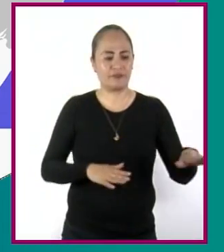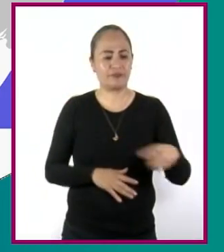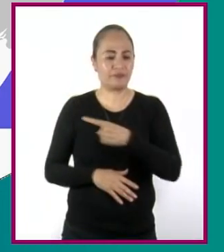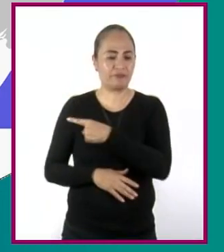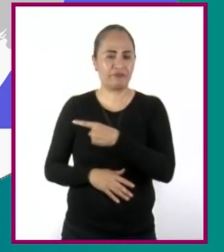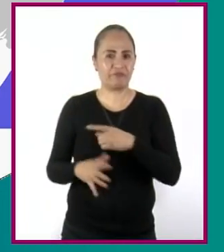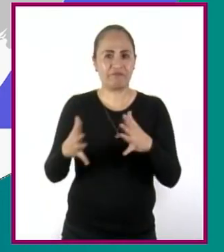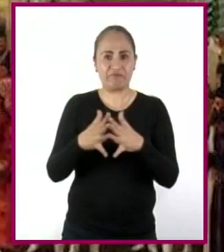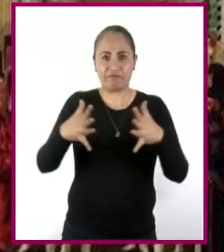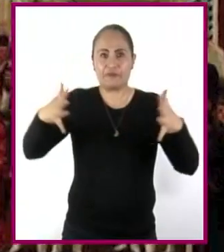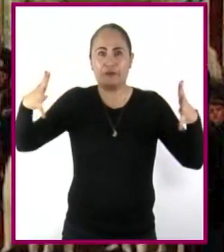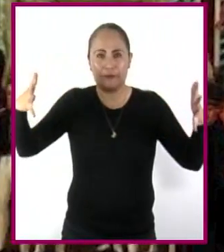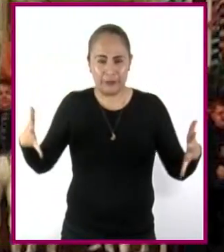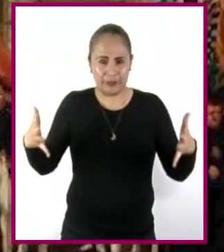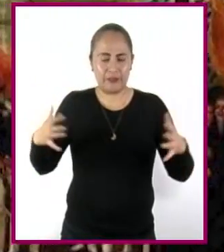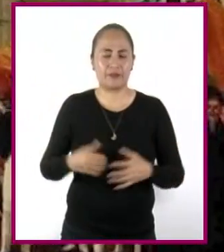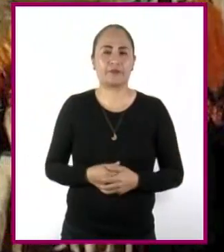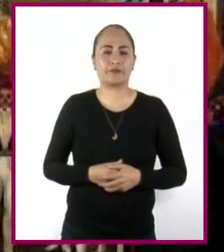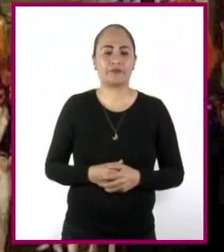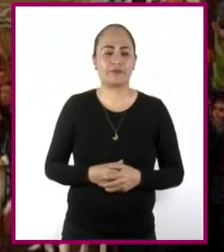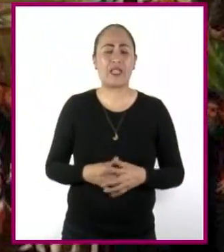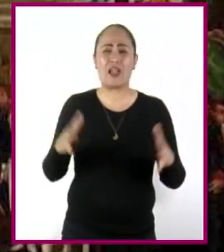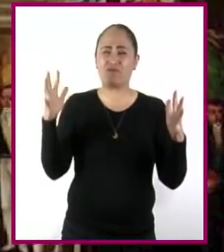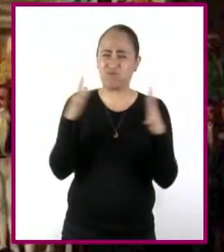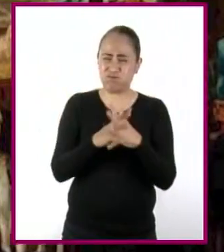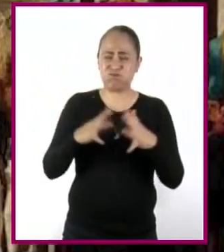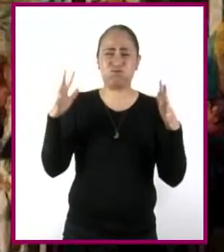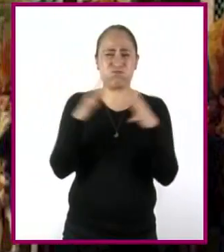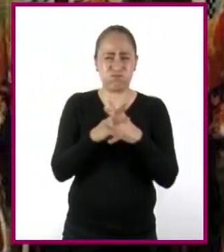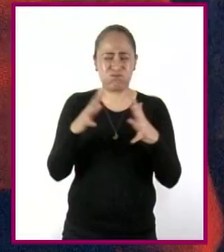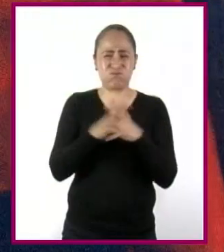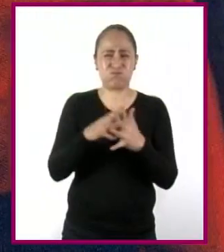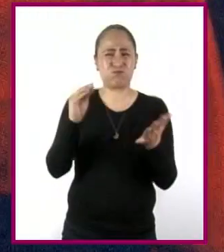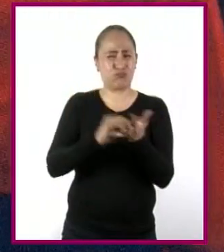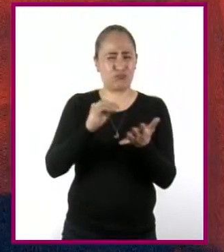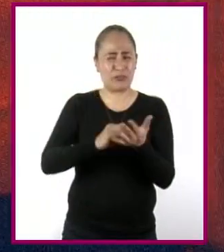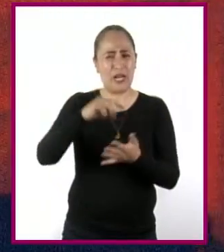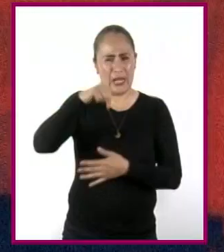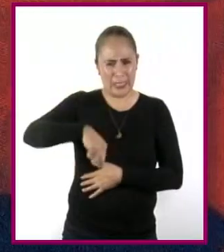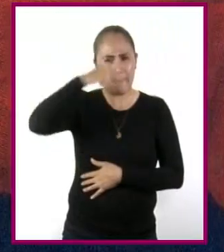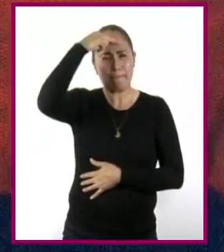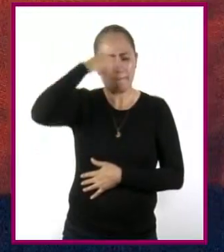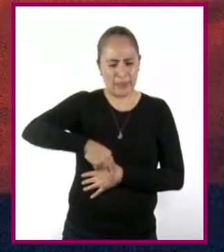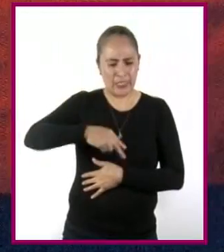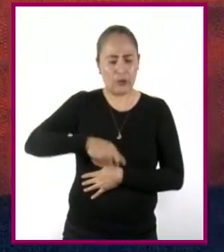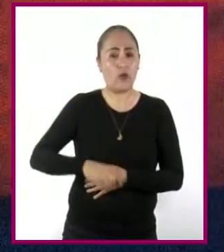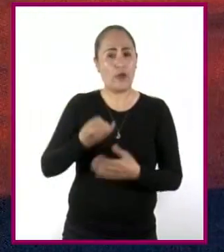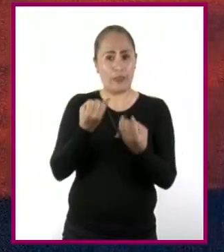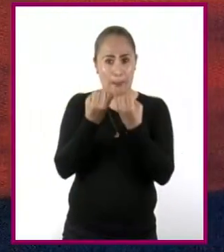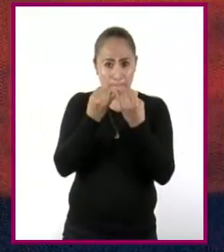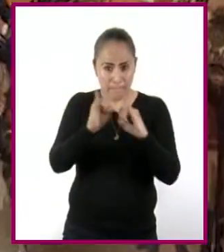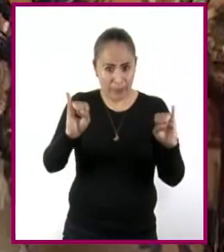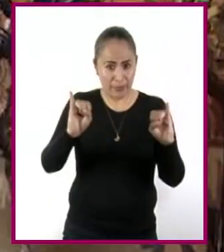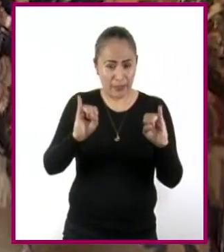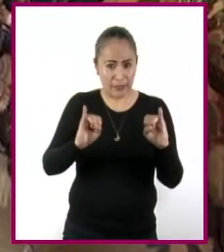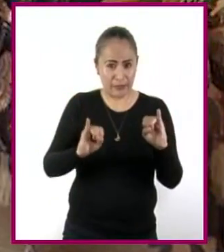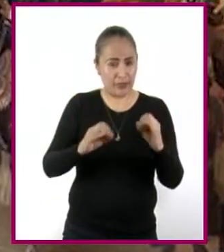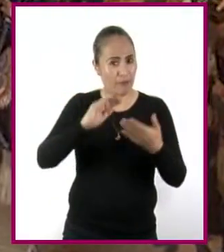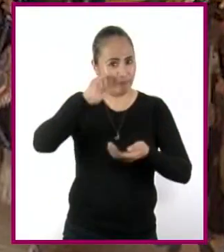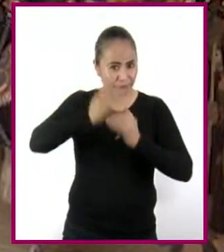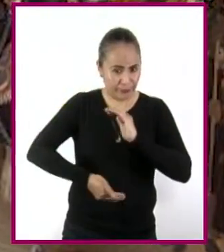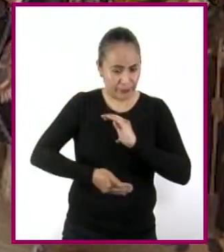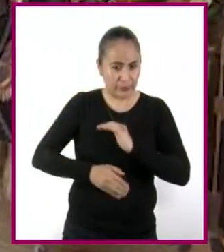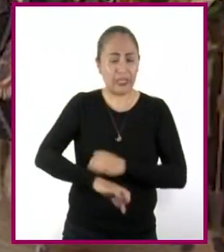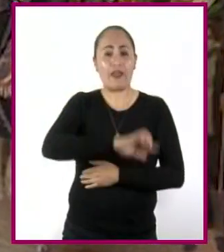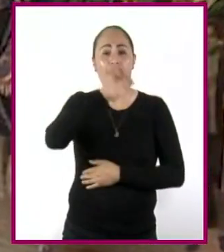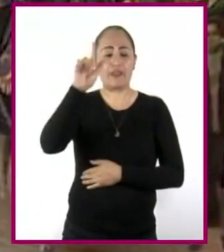Pacífico. Las guerras intestinas que se padecieron en México desde la consumación de la independencia y la